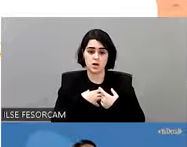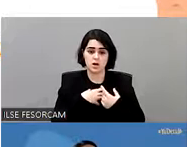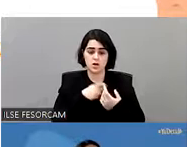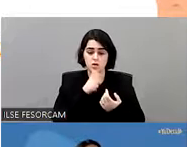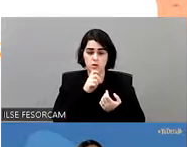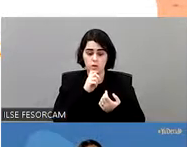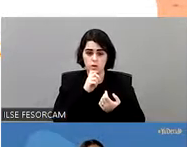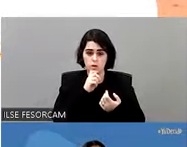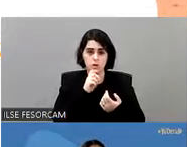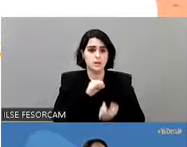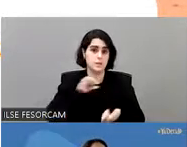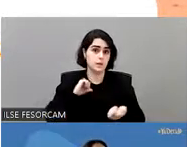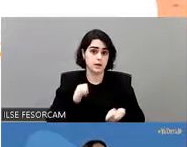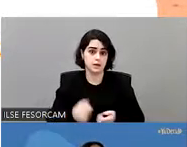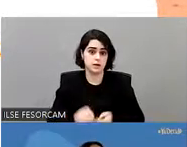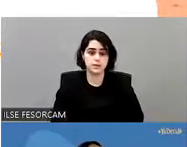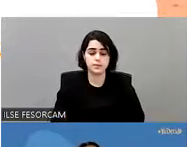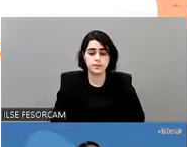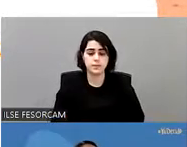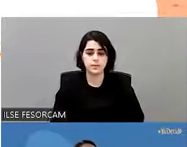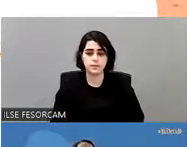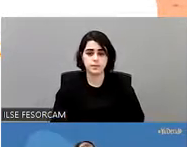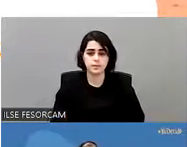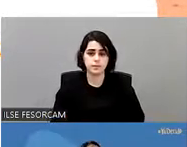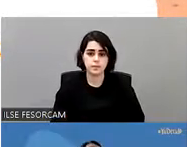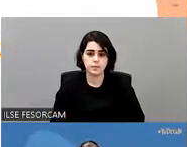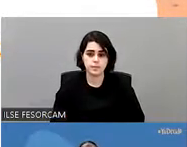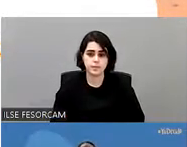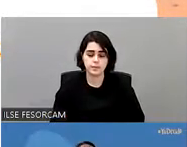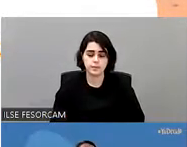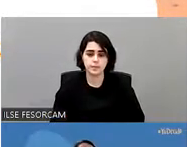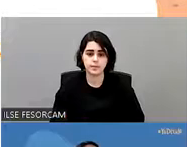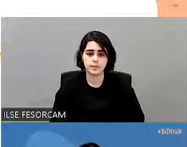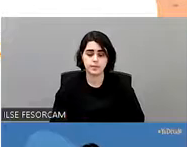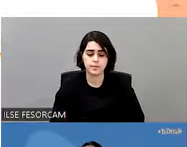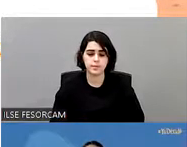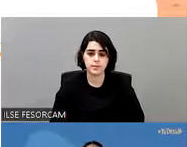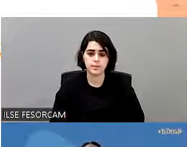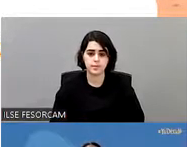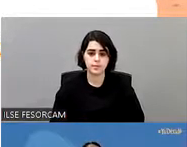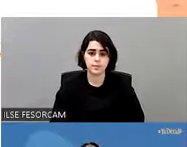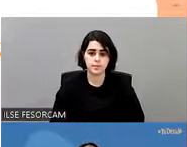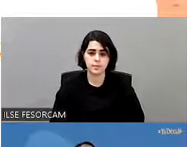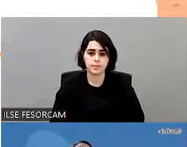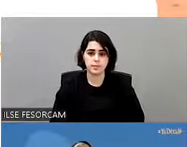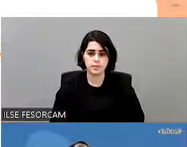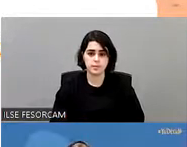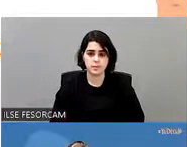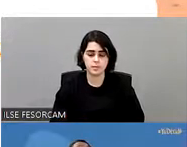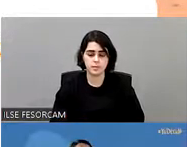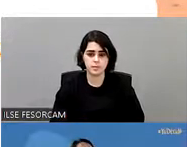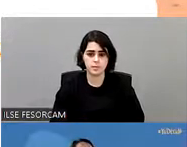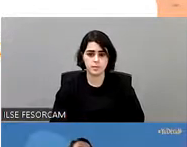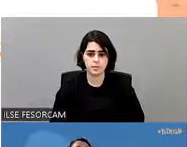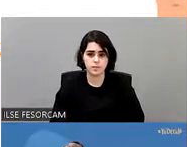Independiente. Independiente. No tengo ni trabajar en la